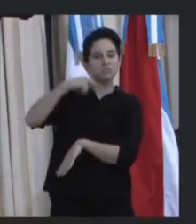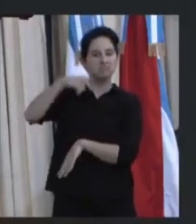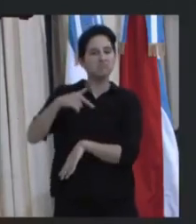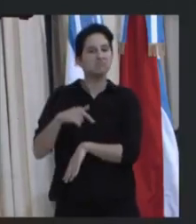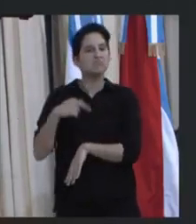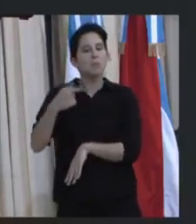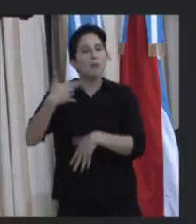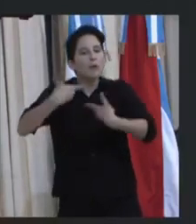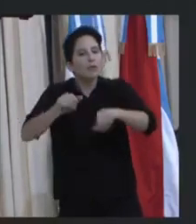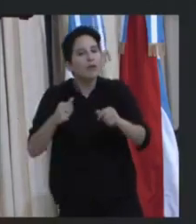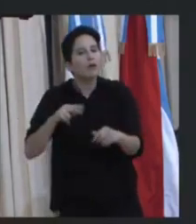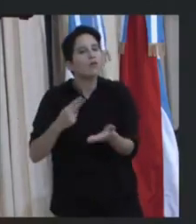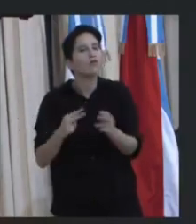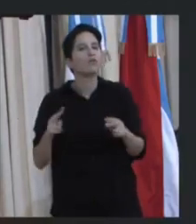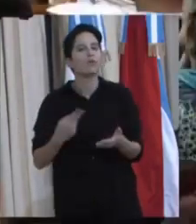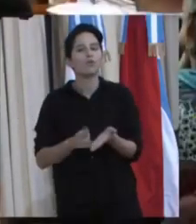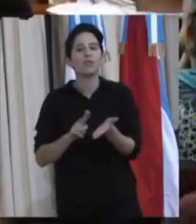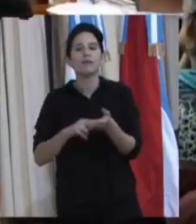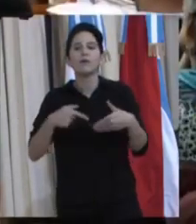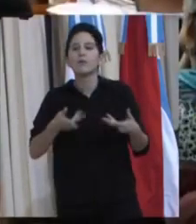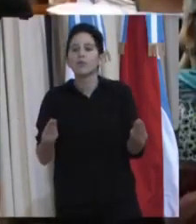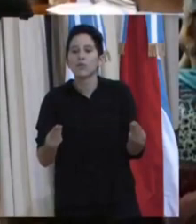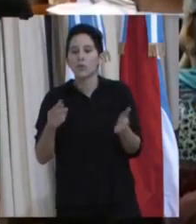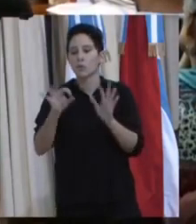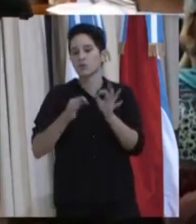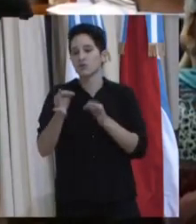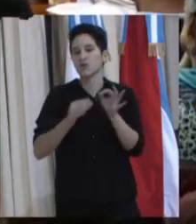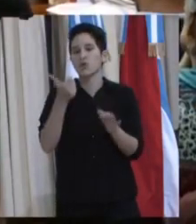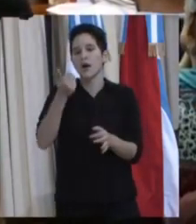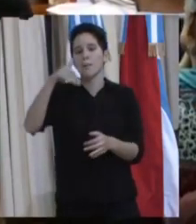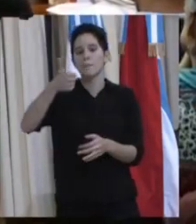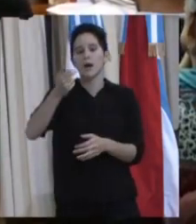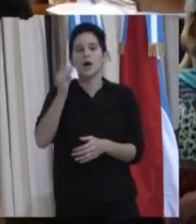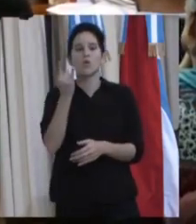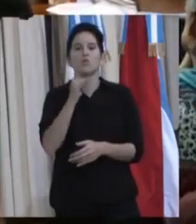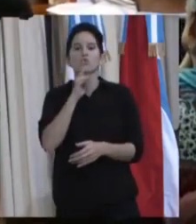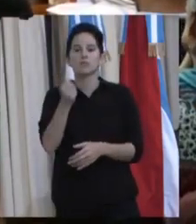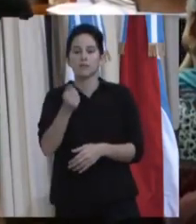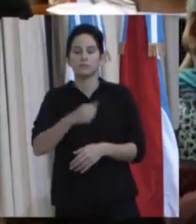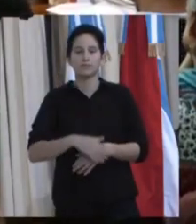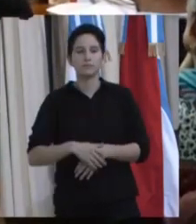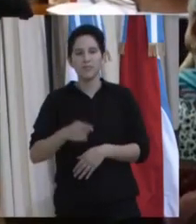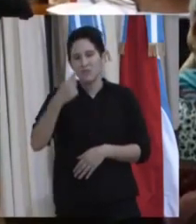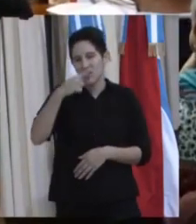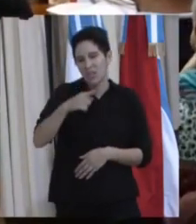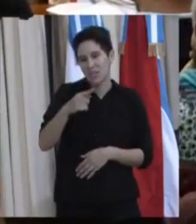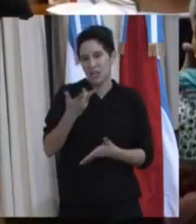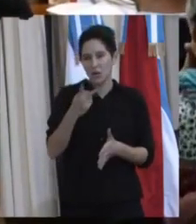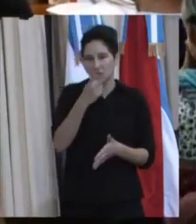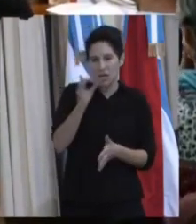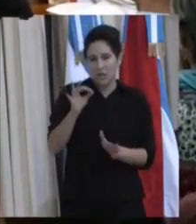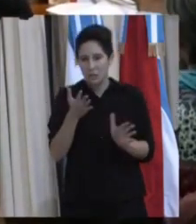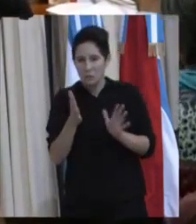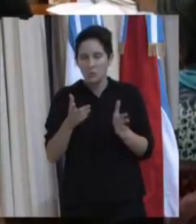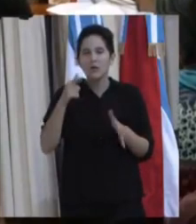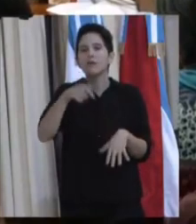encontrar de nuevo en el proyecto de Amauta, ¿no? El proyecto de Mariátegui, que hacia fines de los 20, que